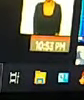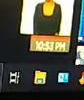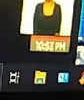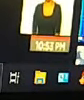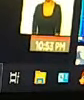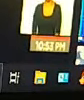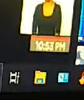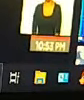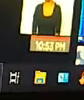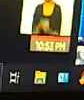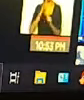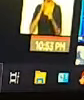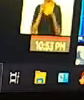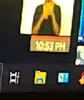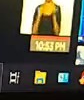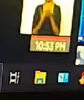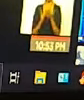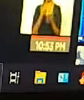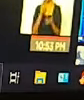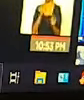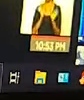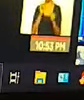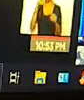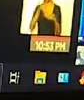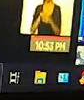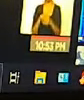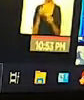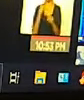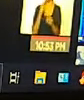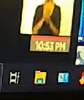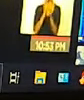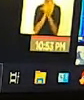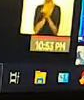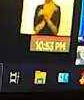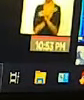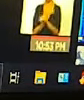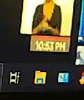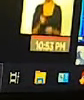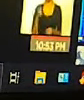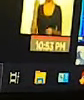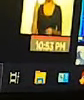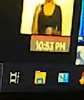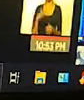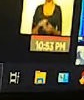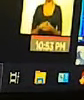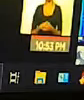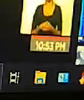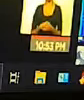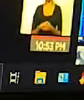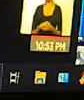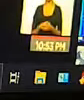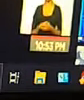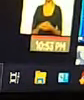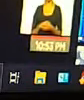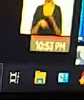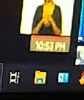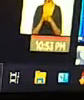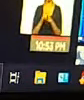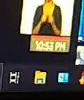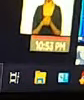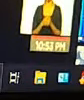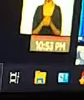Guaidó hasta ahora no ha dicho que va a ir a elecciones, ha dicho todo lo contrario. Ayer... Irá. Este país asistirá